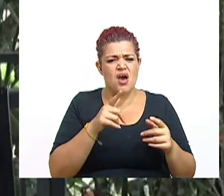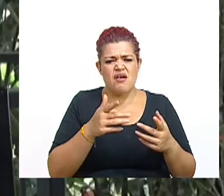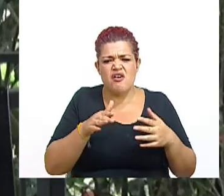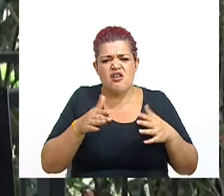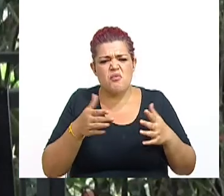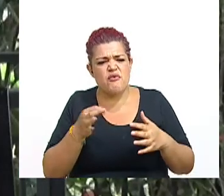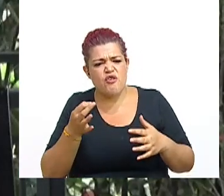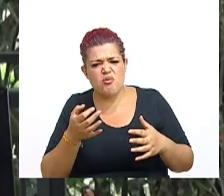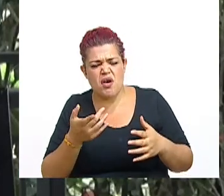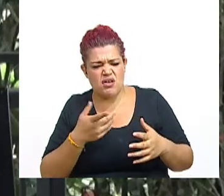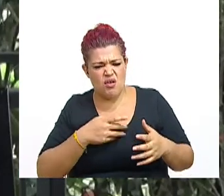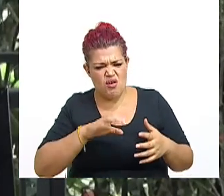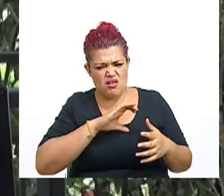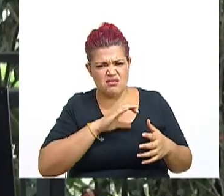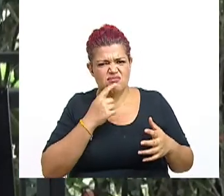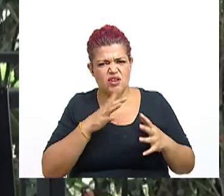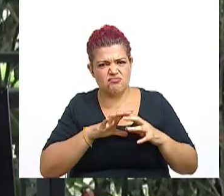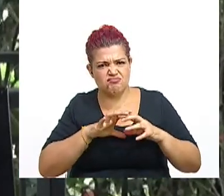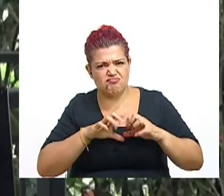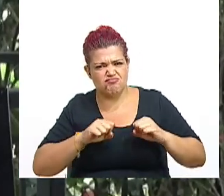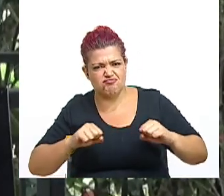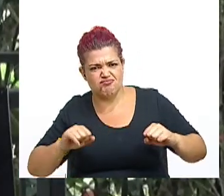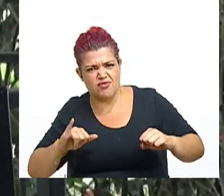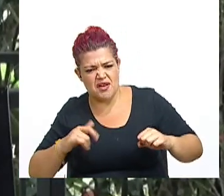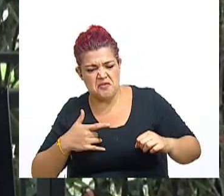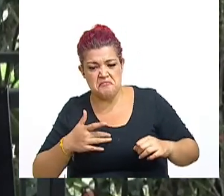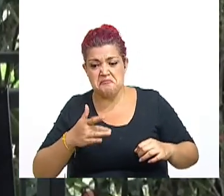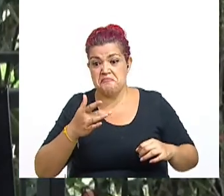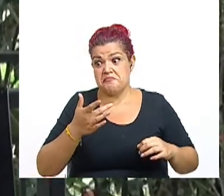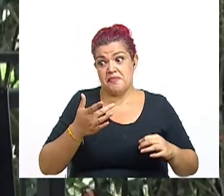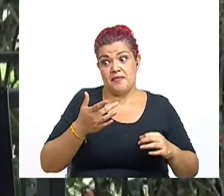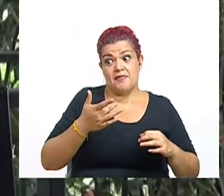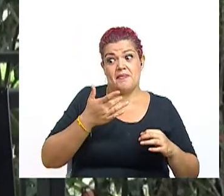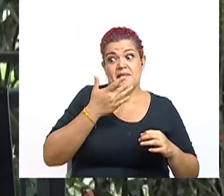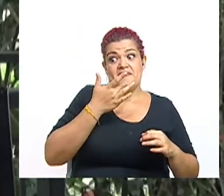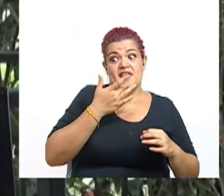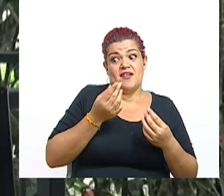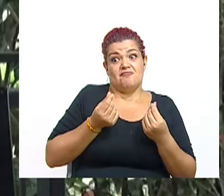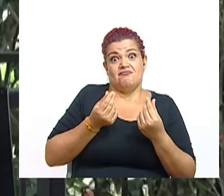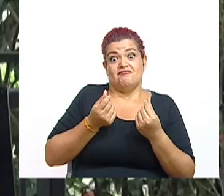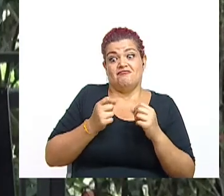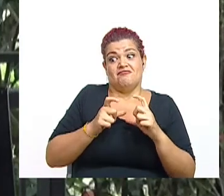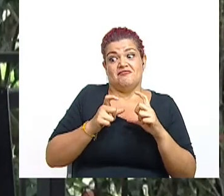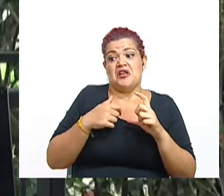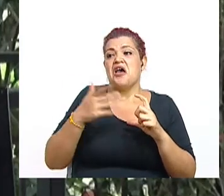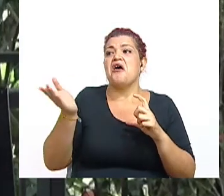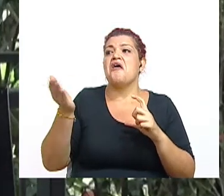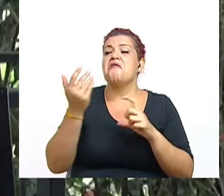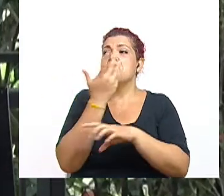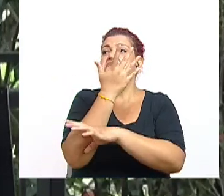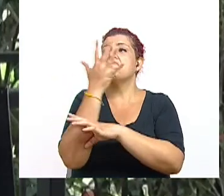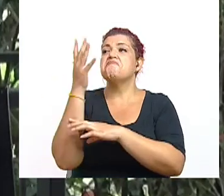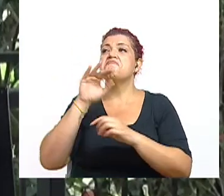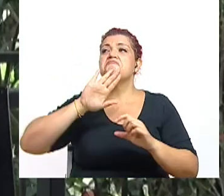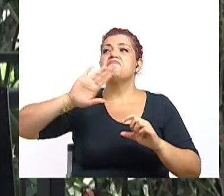o conductas de corrupción que prefieren los intereses económicos antes que los intereses ambientalistas.